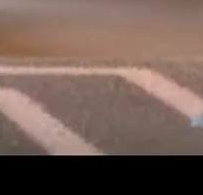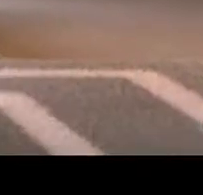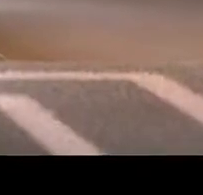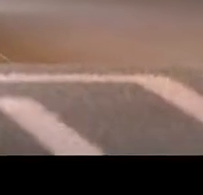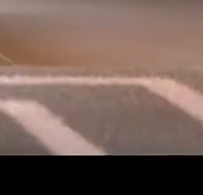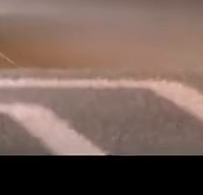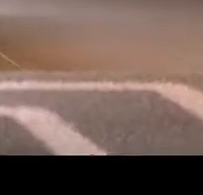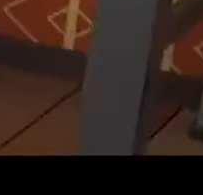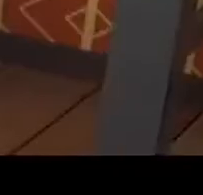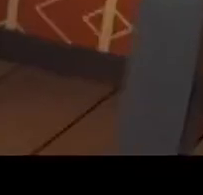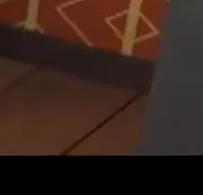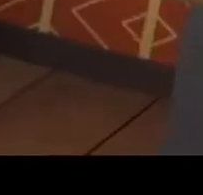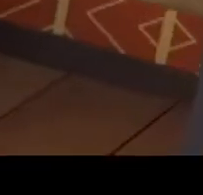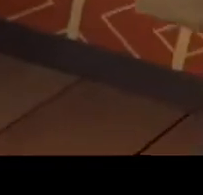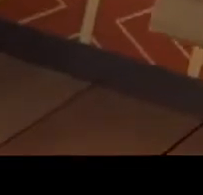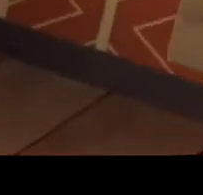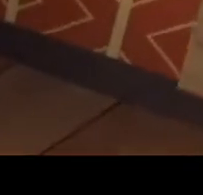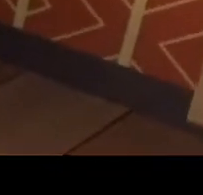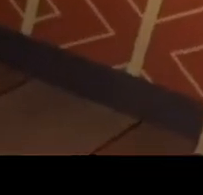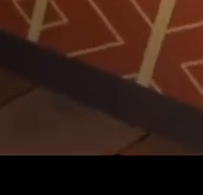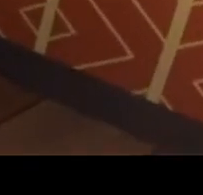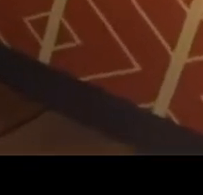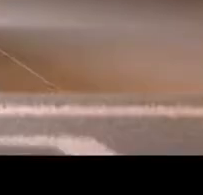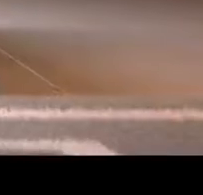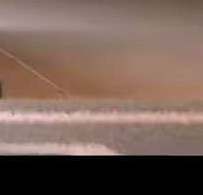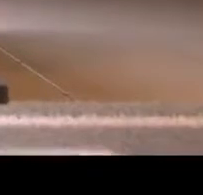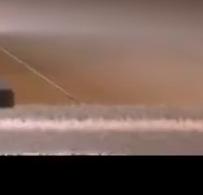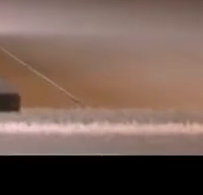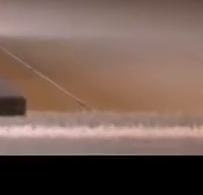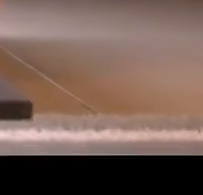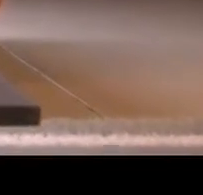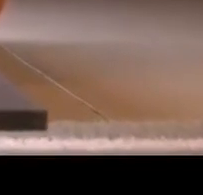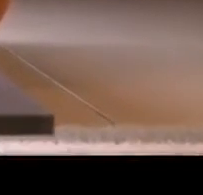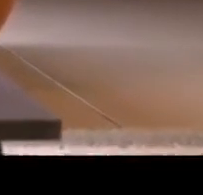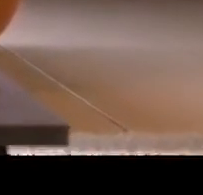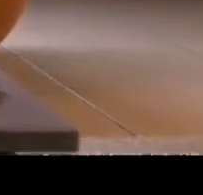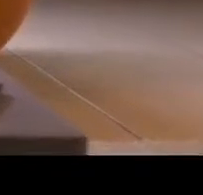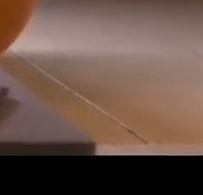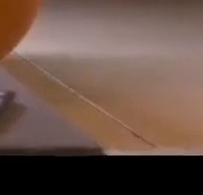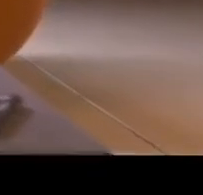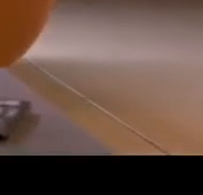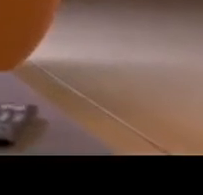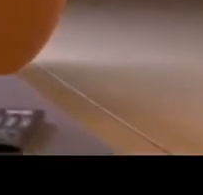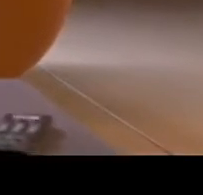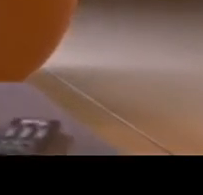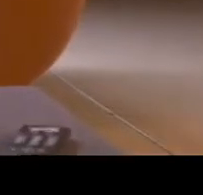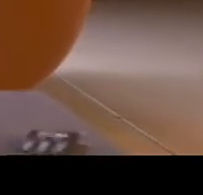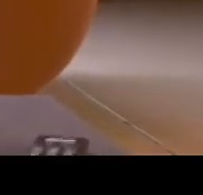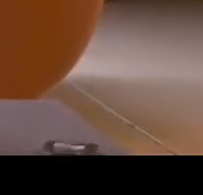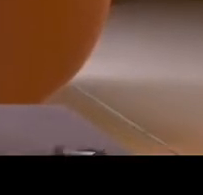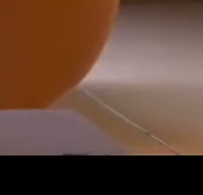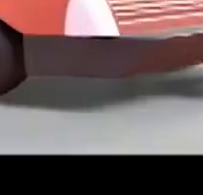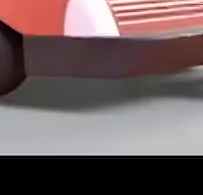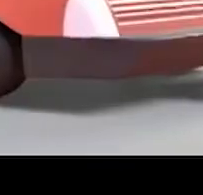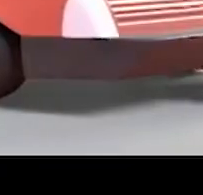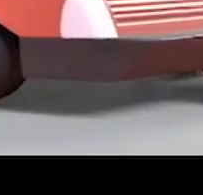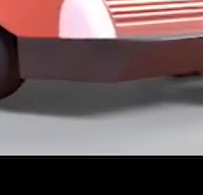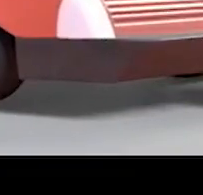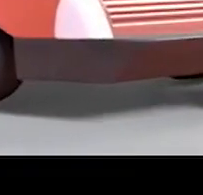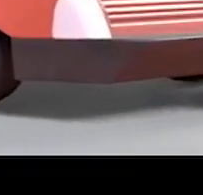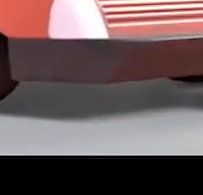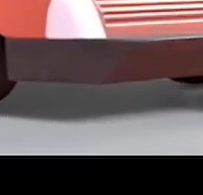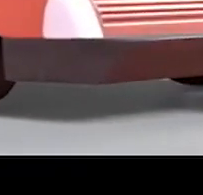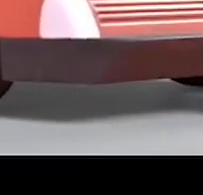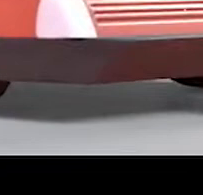Y Beto, que tuvo un imprevisto con su compu, pero con el ahorro de su cuenta naranja pudo comprar una nueva. Al igual